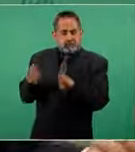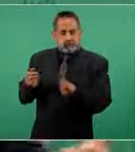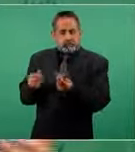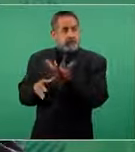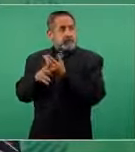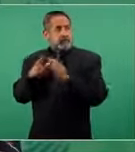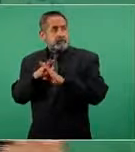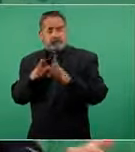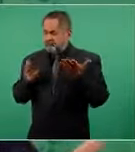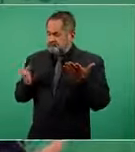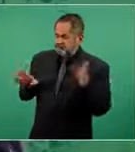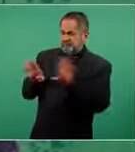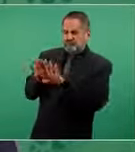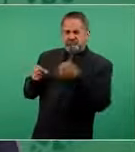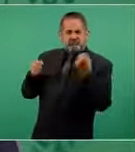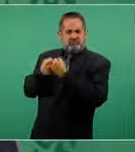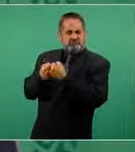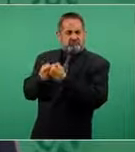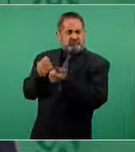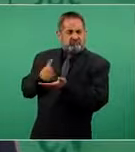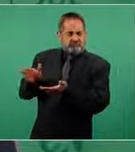sellando las fronteras.